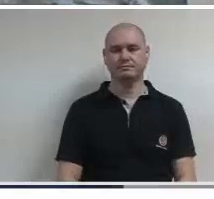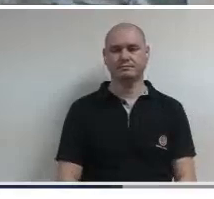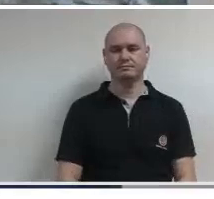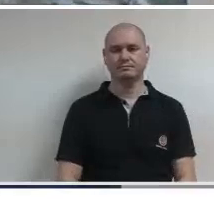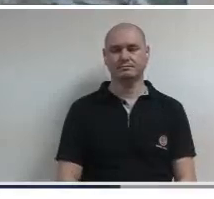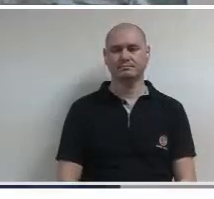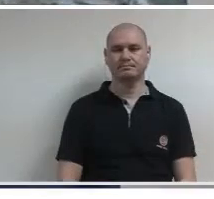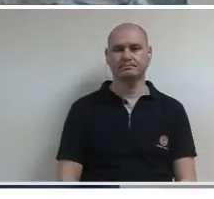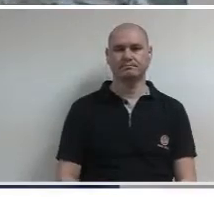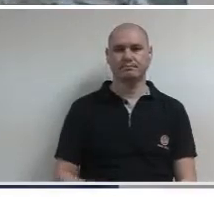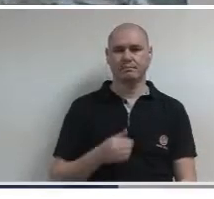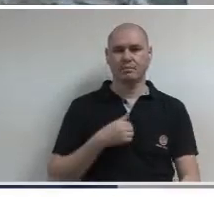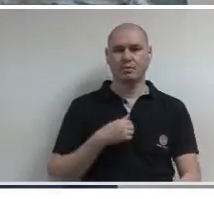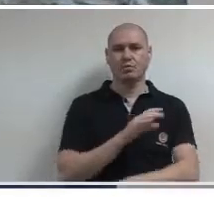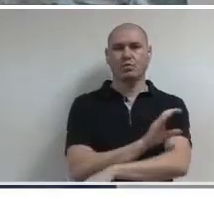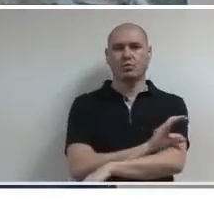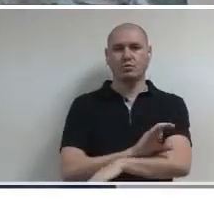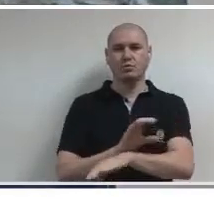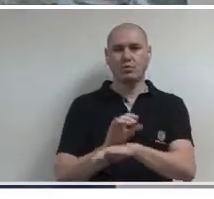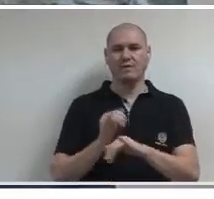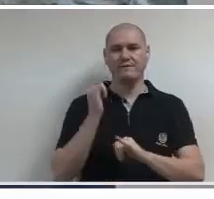Cuera, Japá Beteva. Presidente